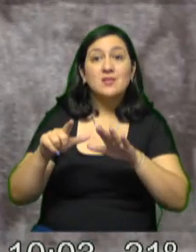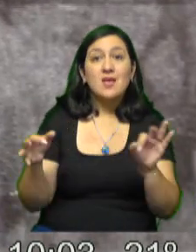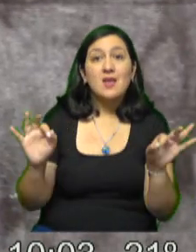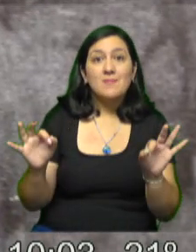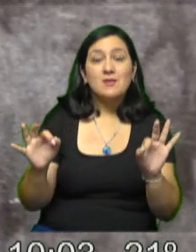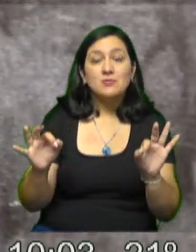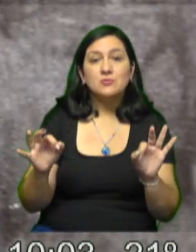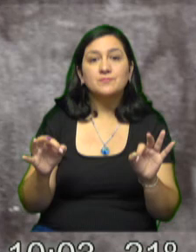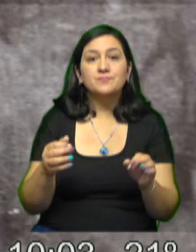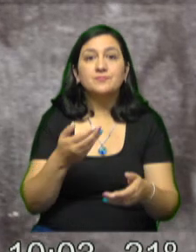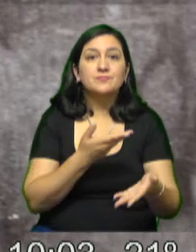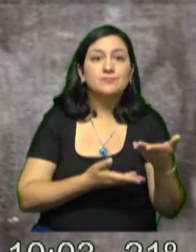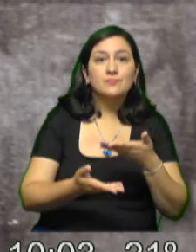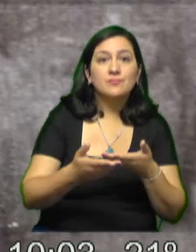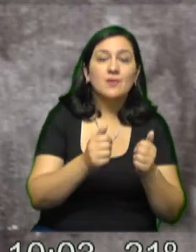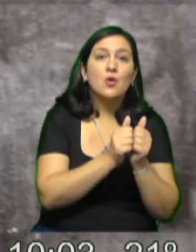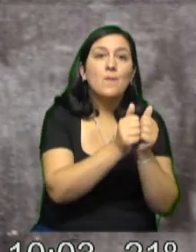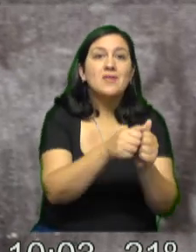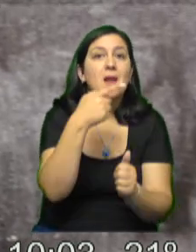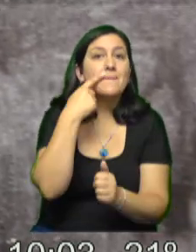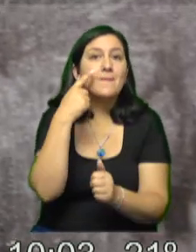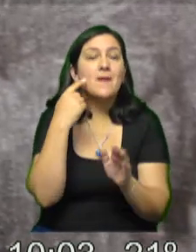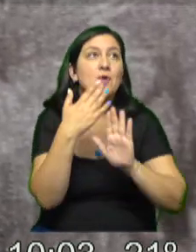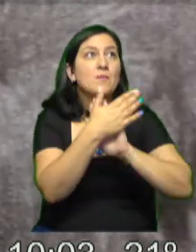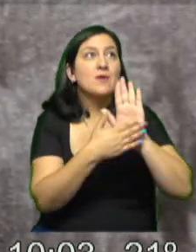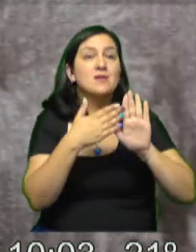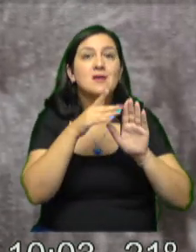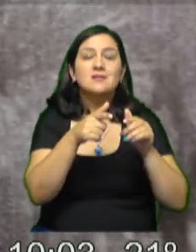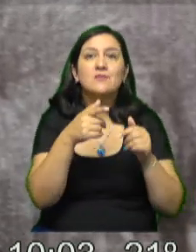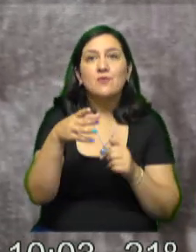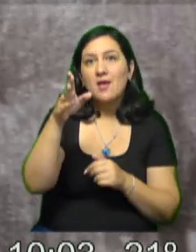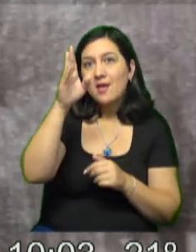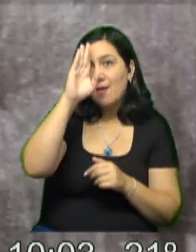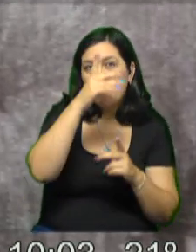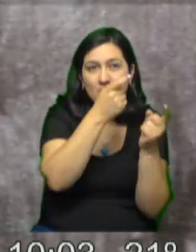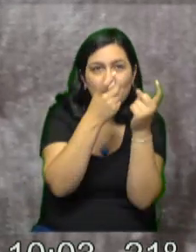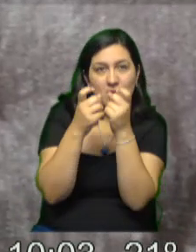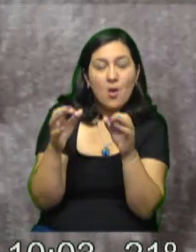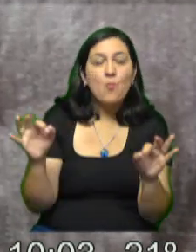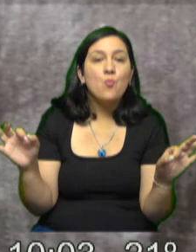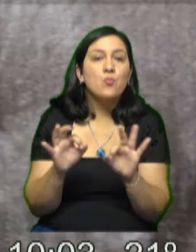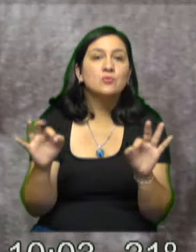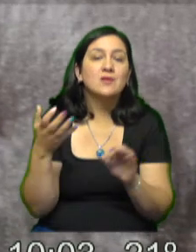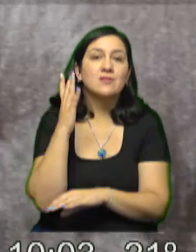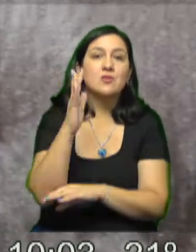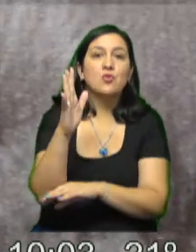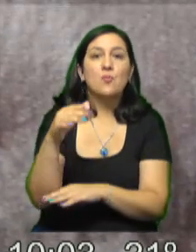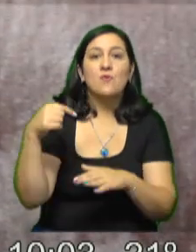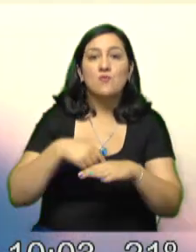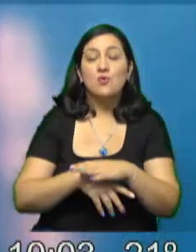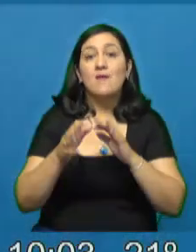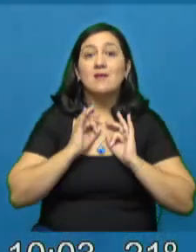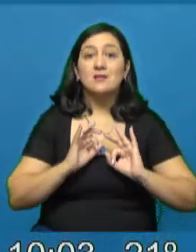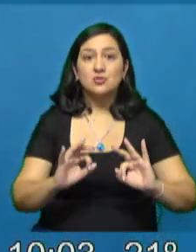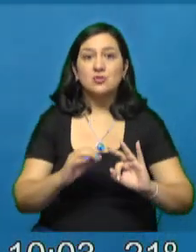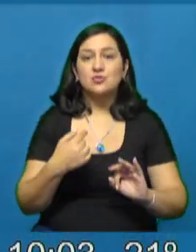turnaban para acompañar a su padre por todo el país. Así fue incorporando la música del interior profundo. Y en las vacaciones, por supuesto,